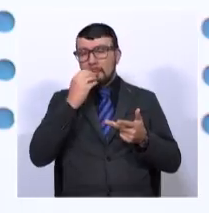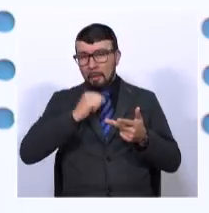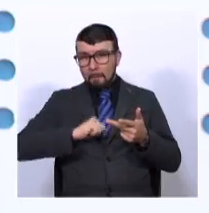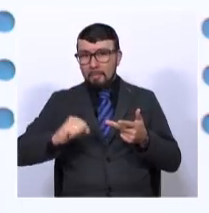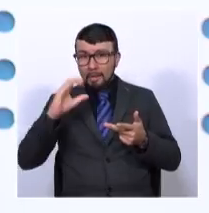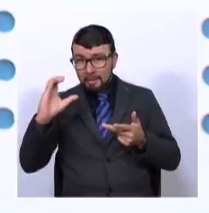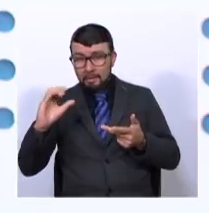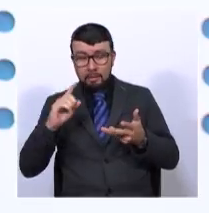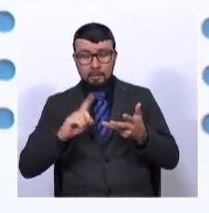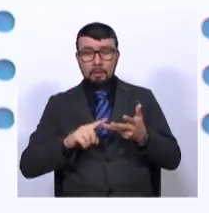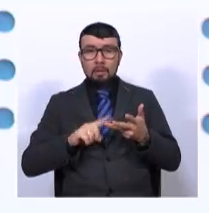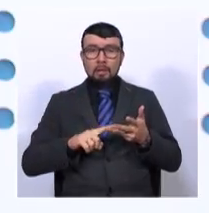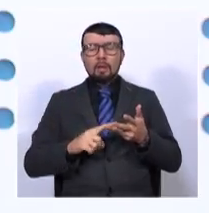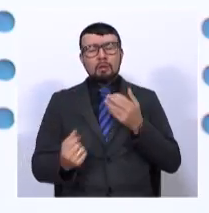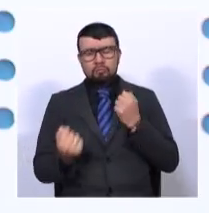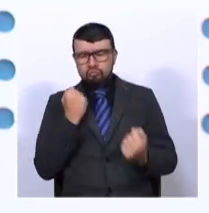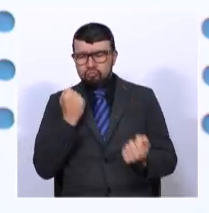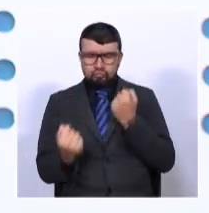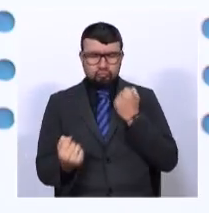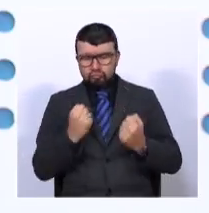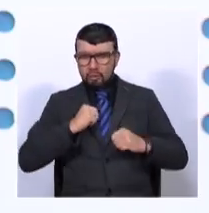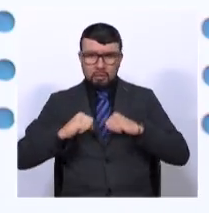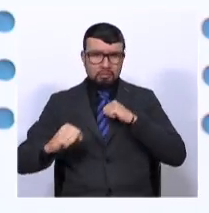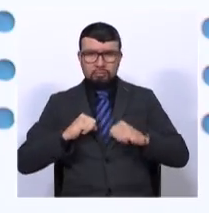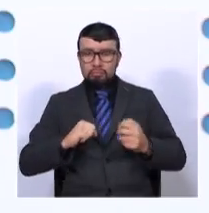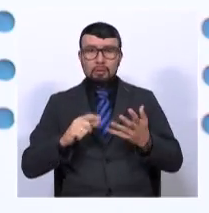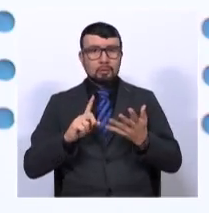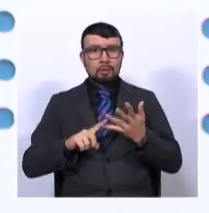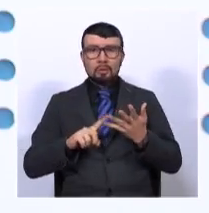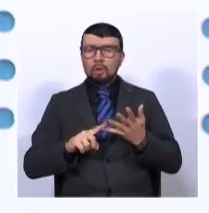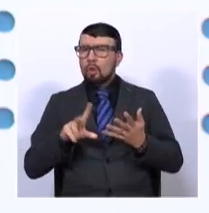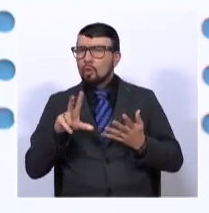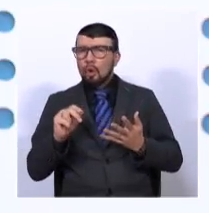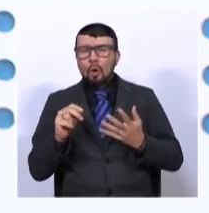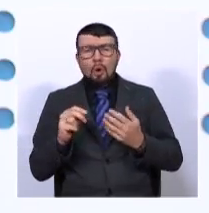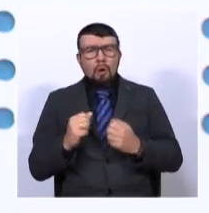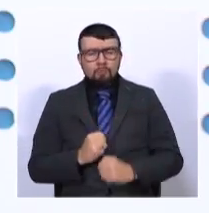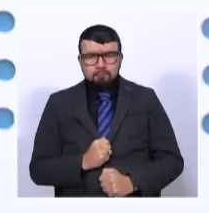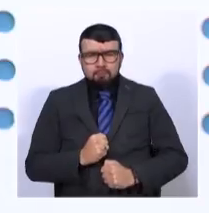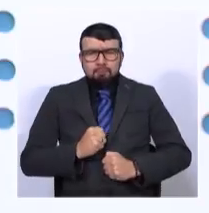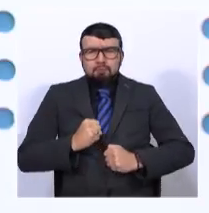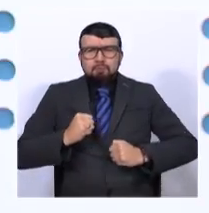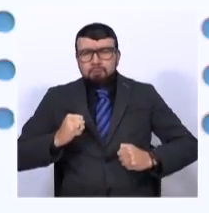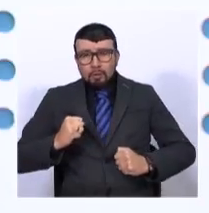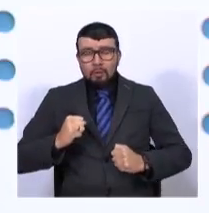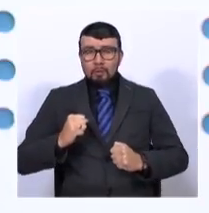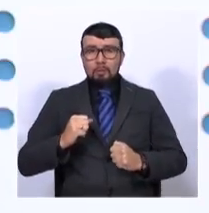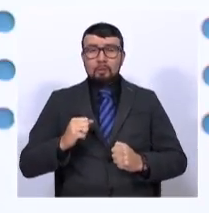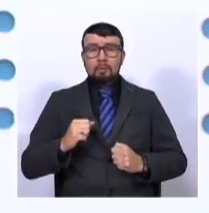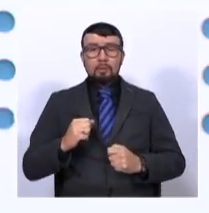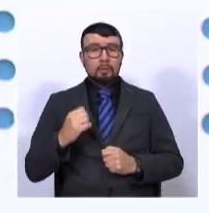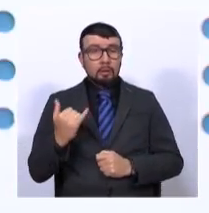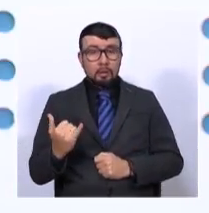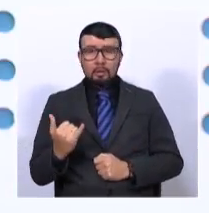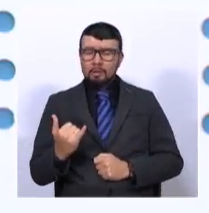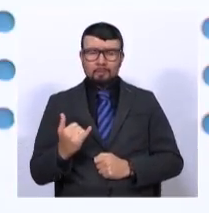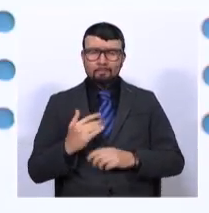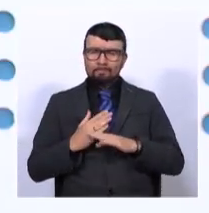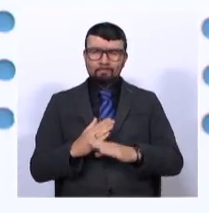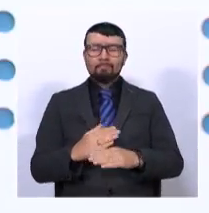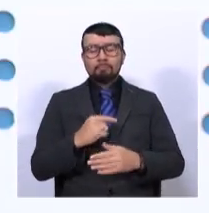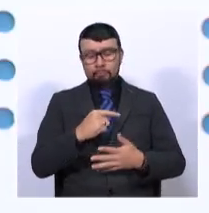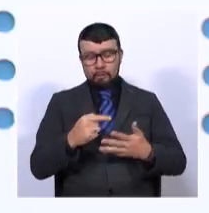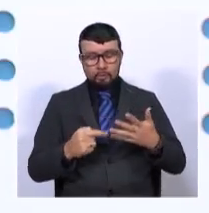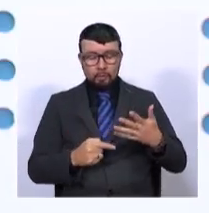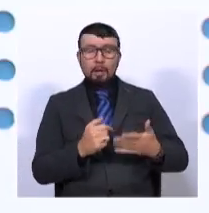peso adecuado, un ejercicio adecuado, no sobrecargar esas caderas de una sobrecarga. Entonces,